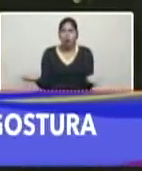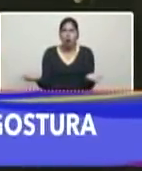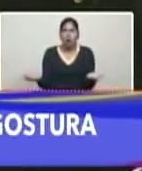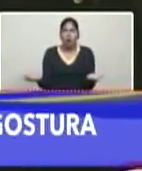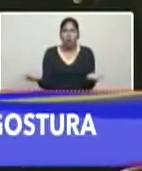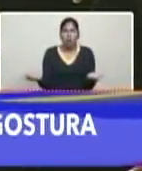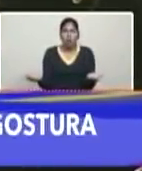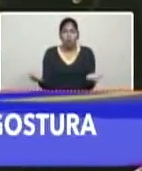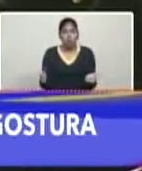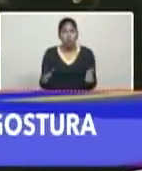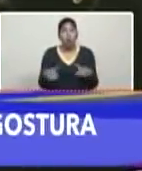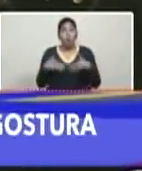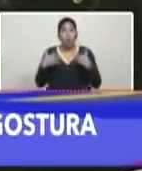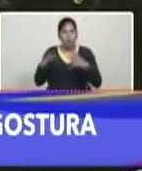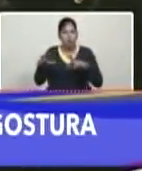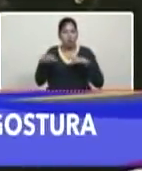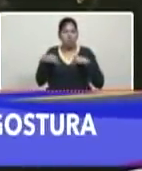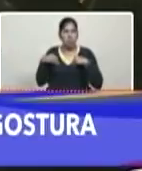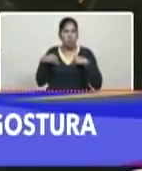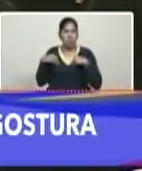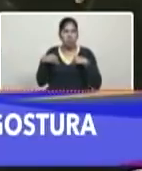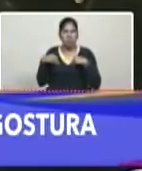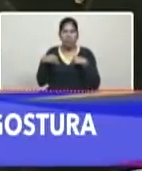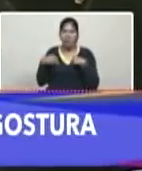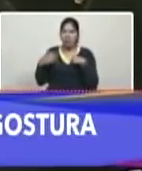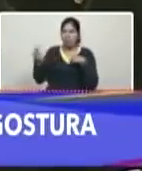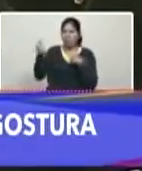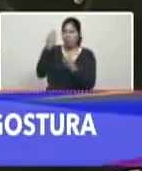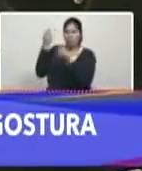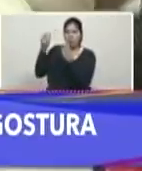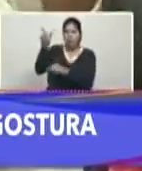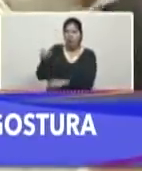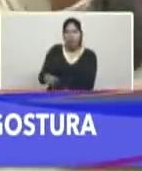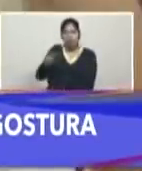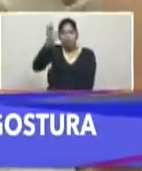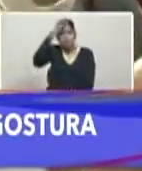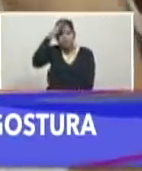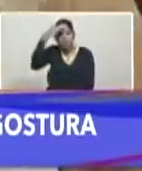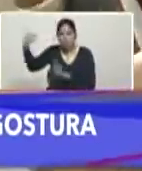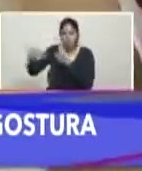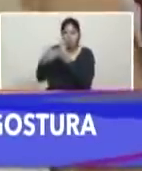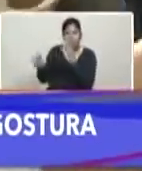¿Podemos aceptar las amenazas y los chantajes de Donald Trump contra Venezuela?